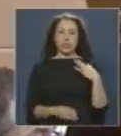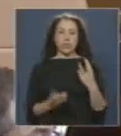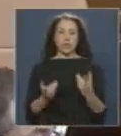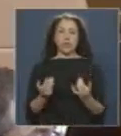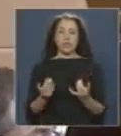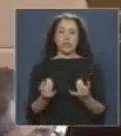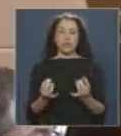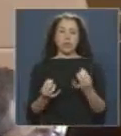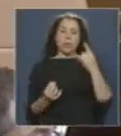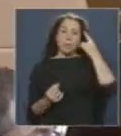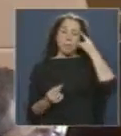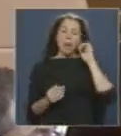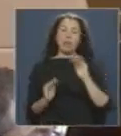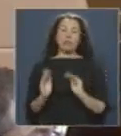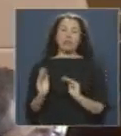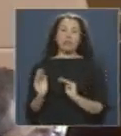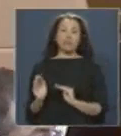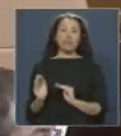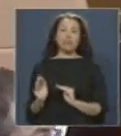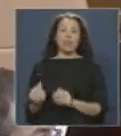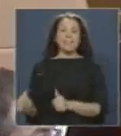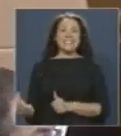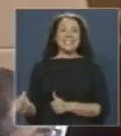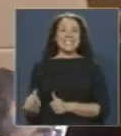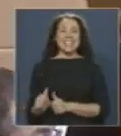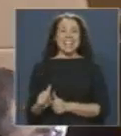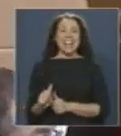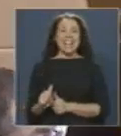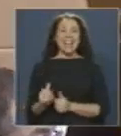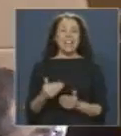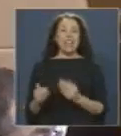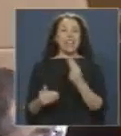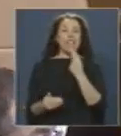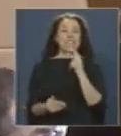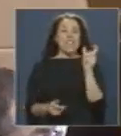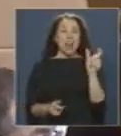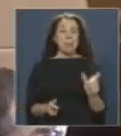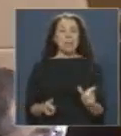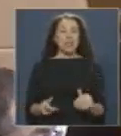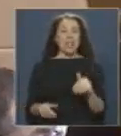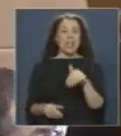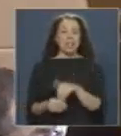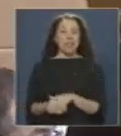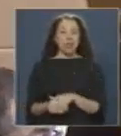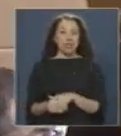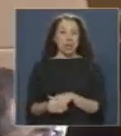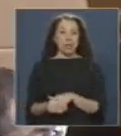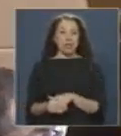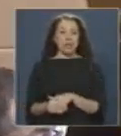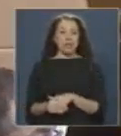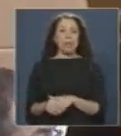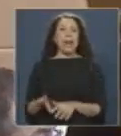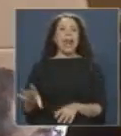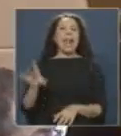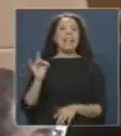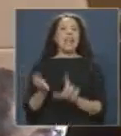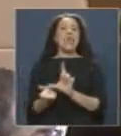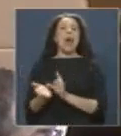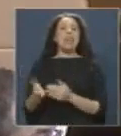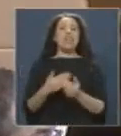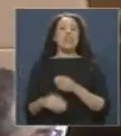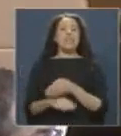para privilegiar la cercanía al domicilio del elector en la asignación del local de